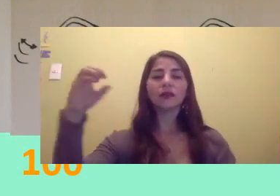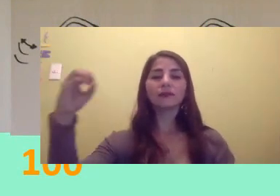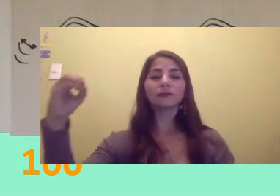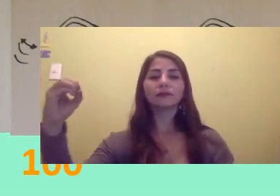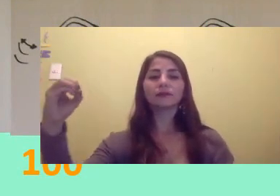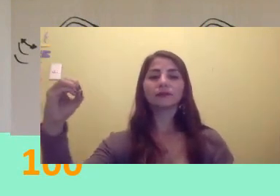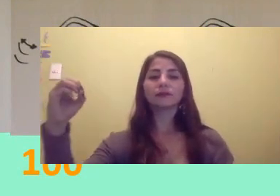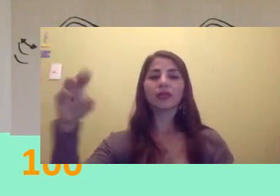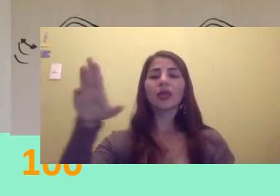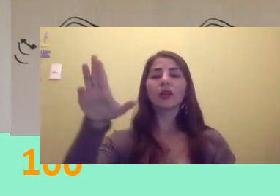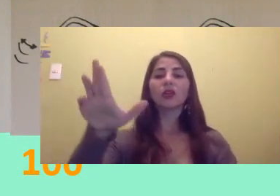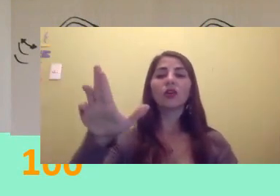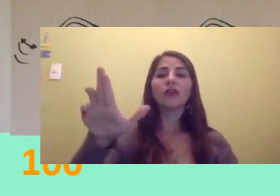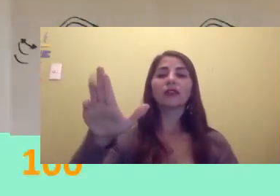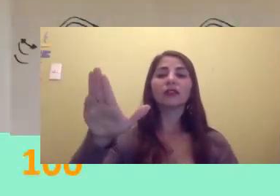80,